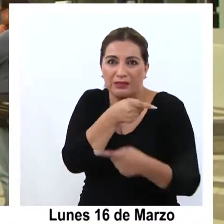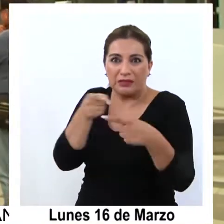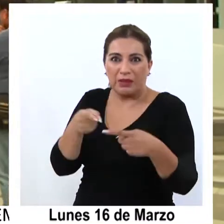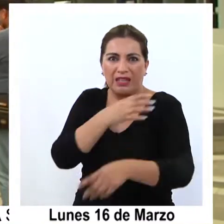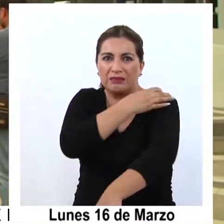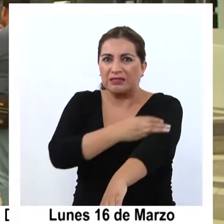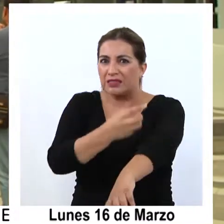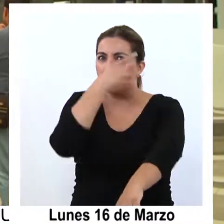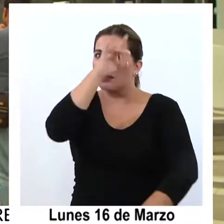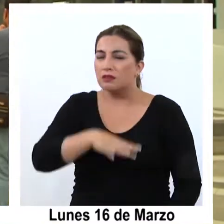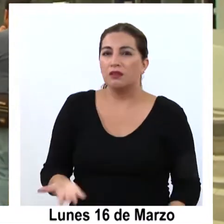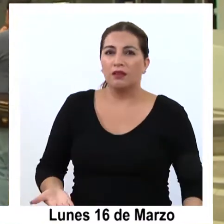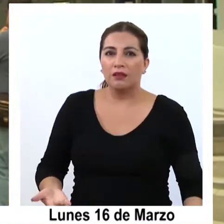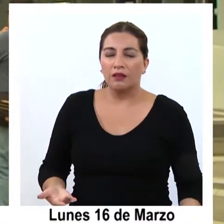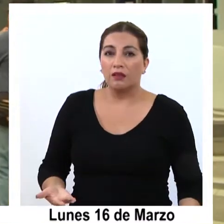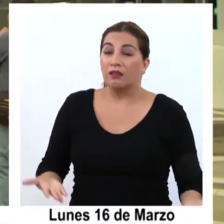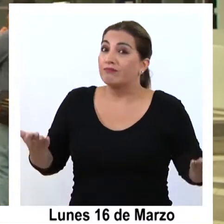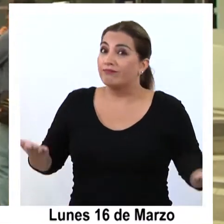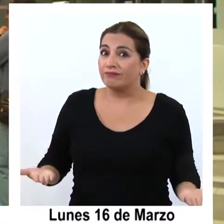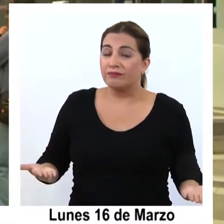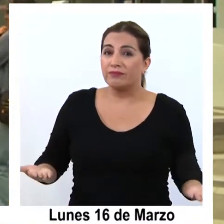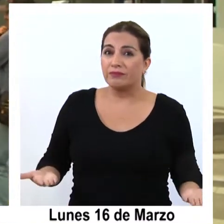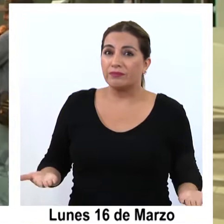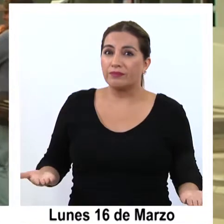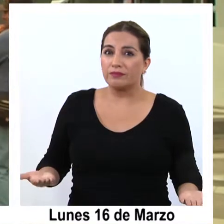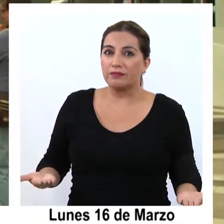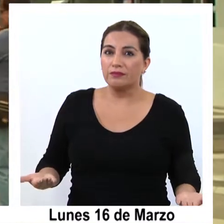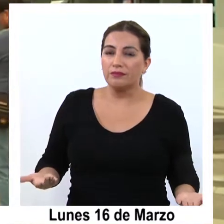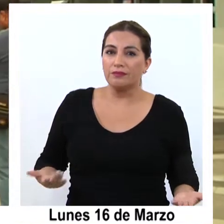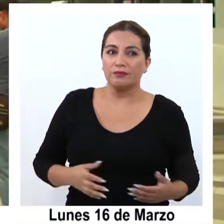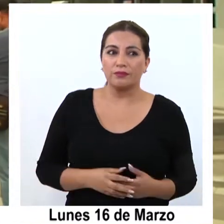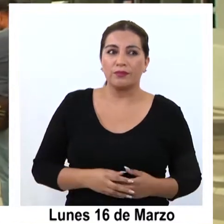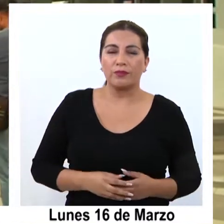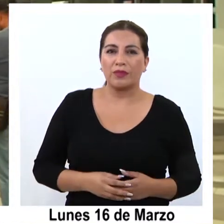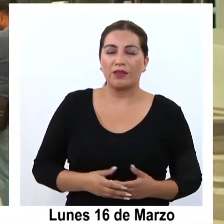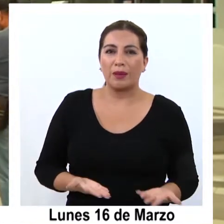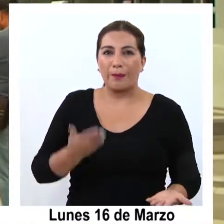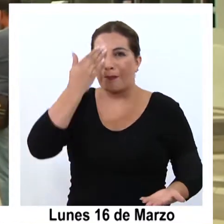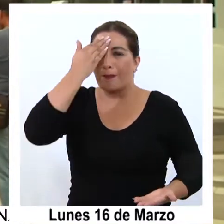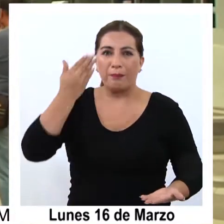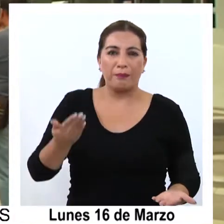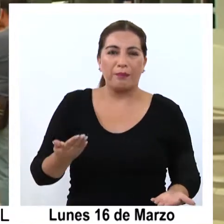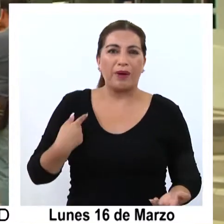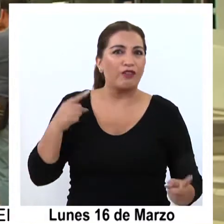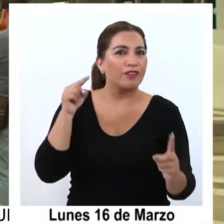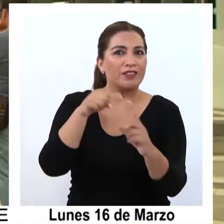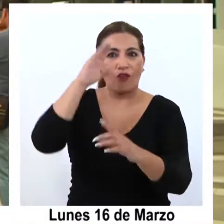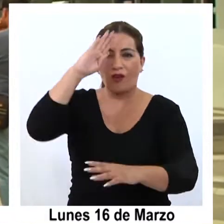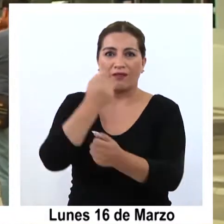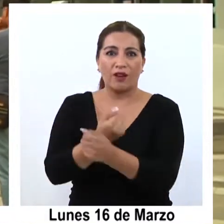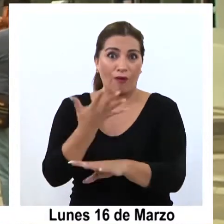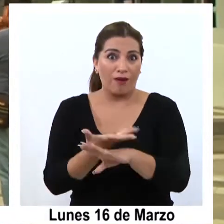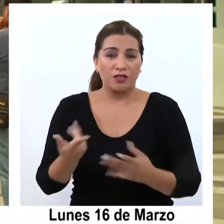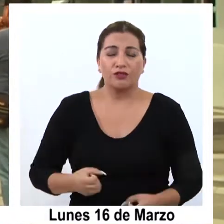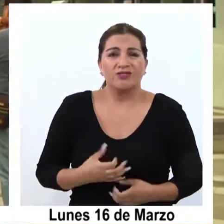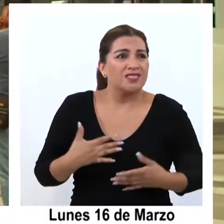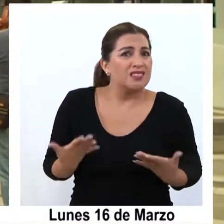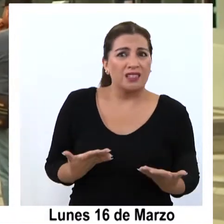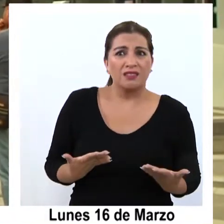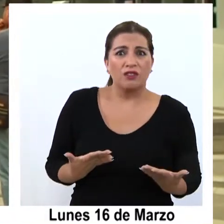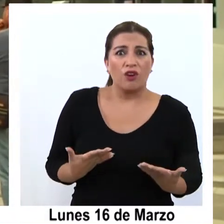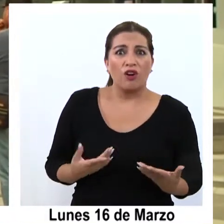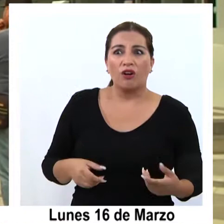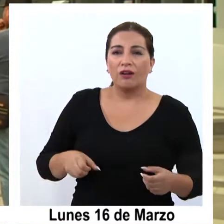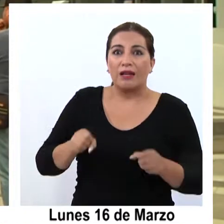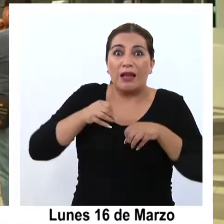personas que están siendo heridas a nivel nacional, obedece exclusivamente a un mal objetivo que tiene Carabineros,